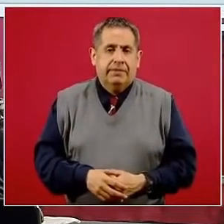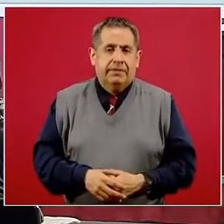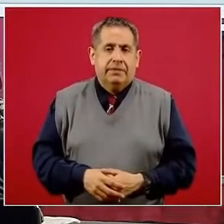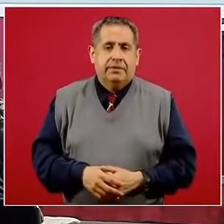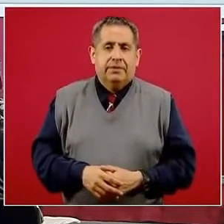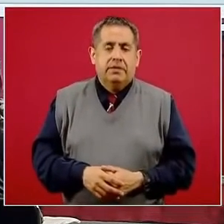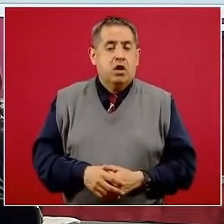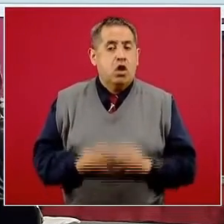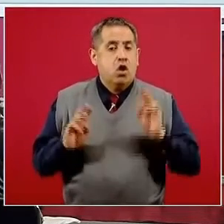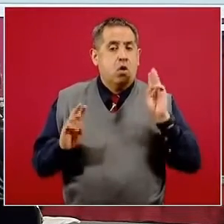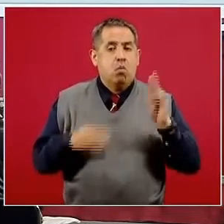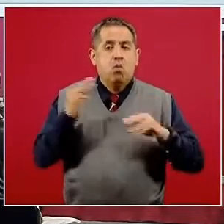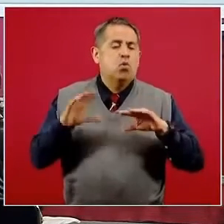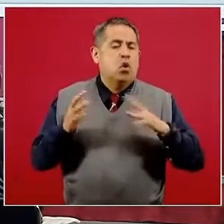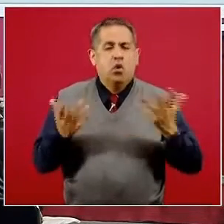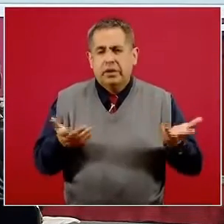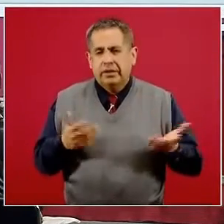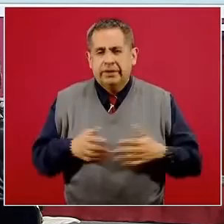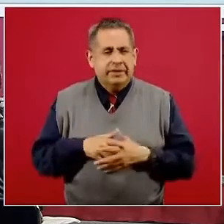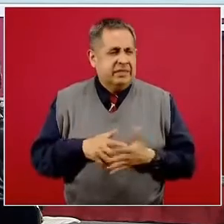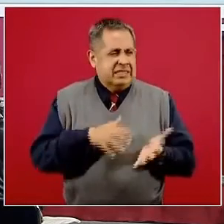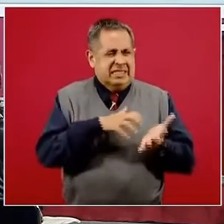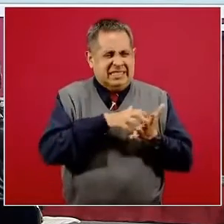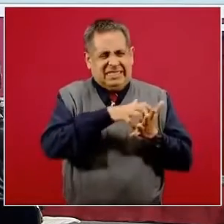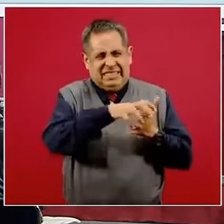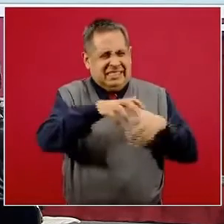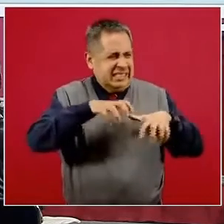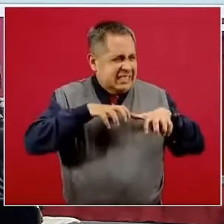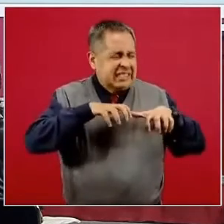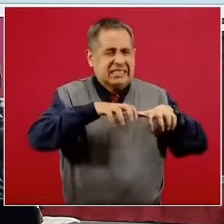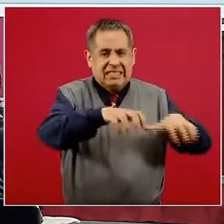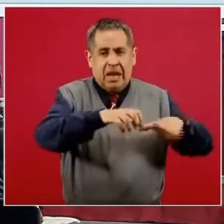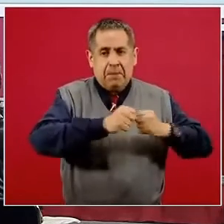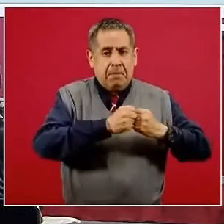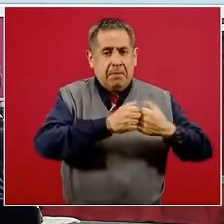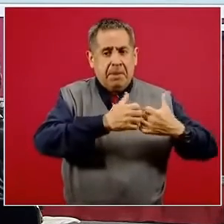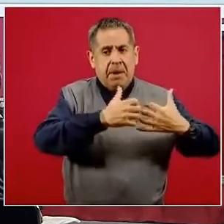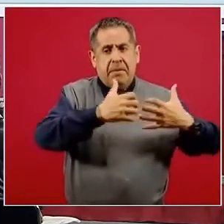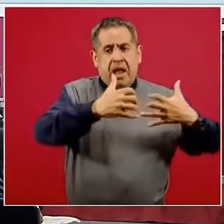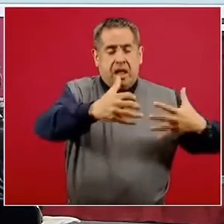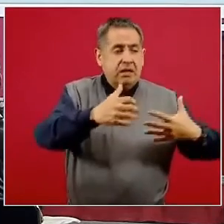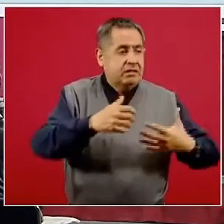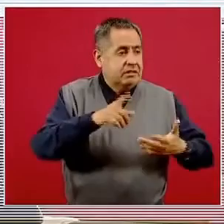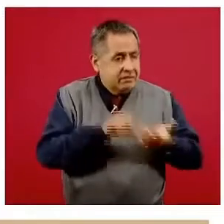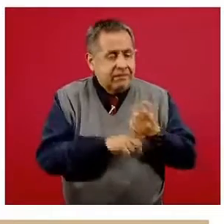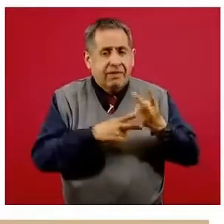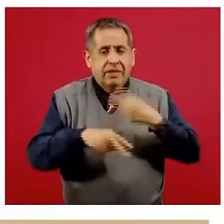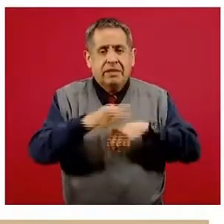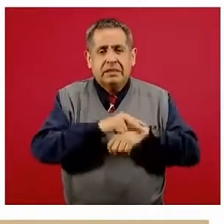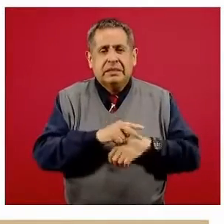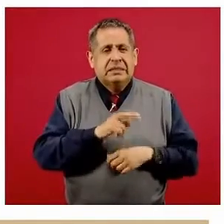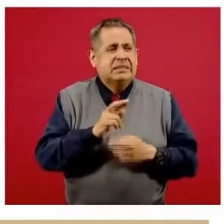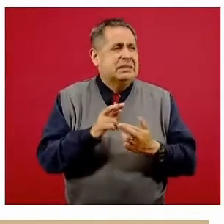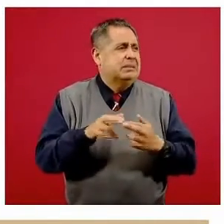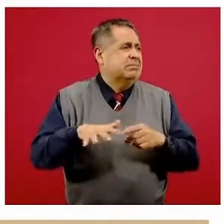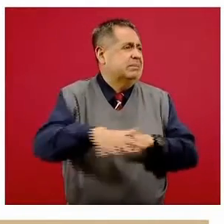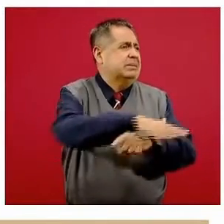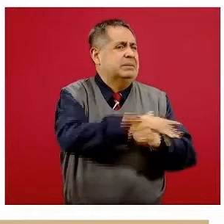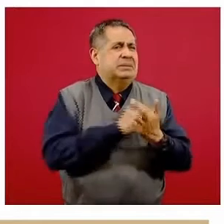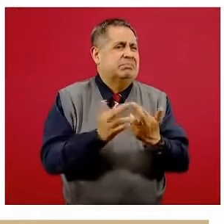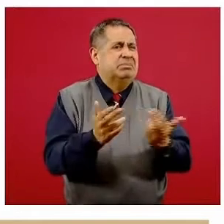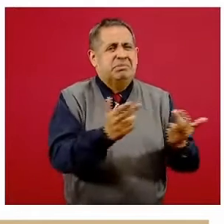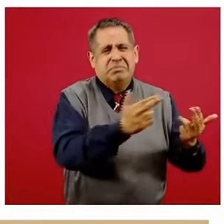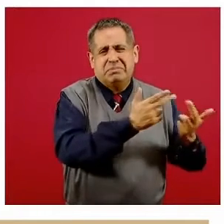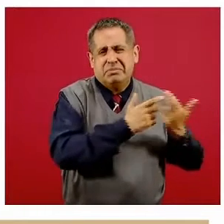A nivel mundial, esta agricultura industrial es la que se ha ido expandiendo, causando daños ambientales muy importantes y